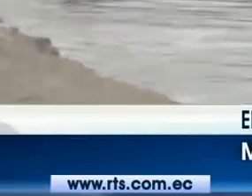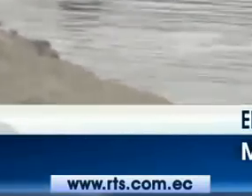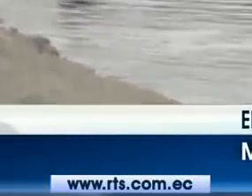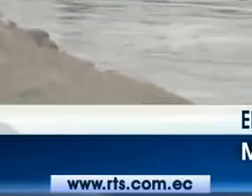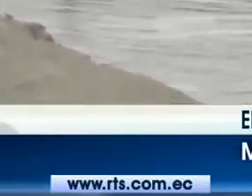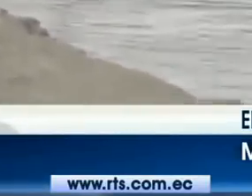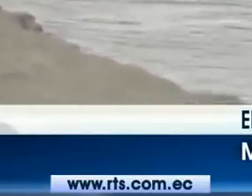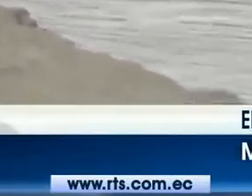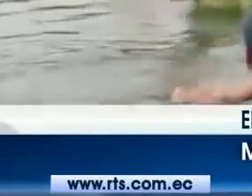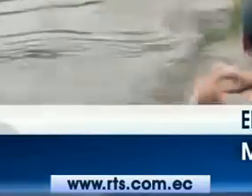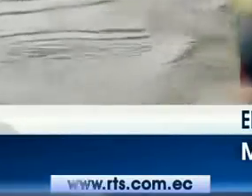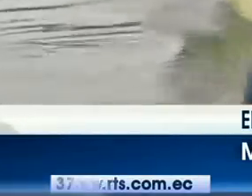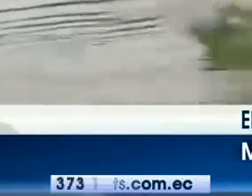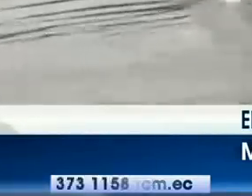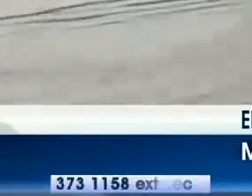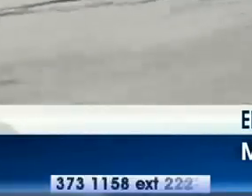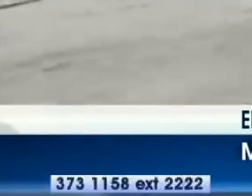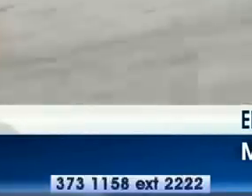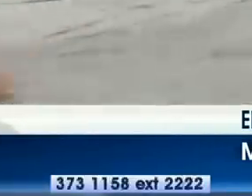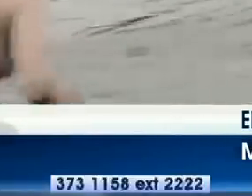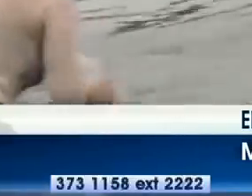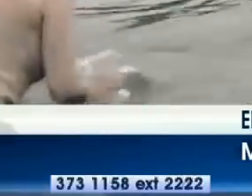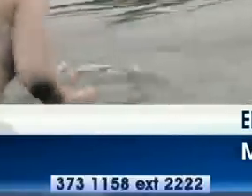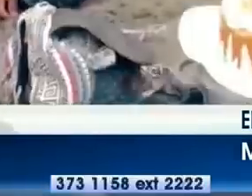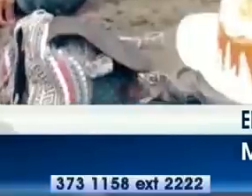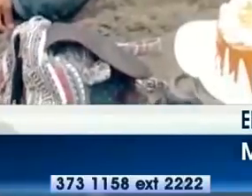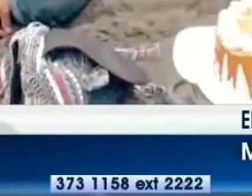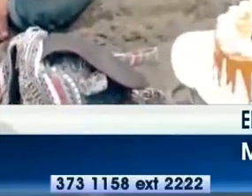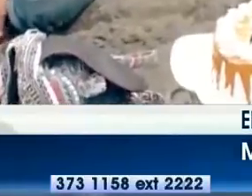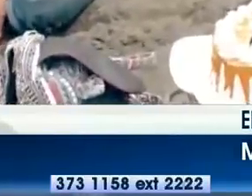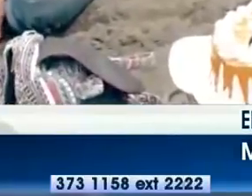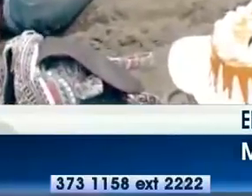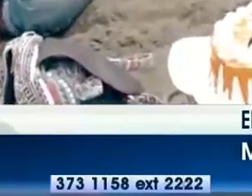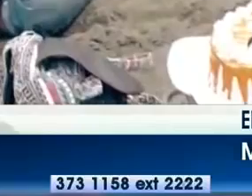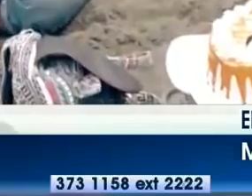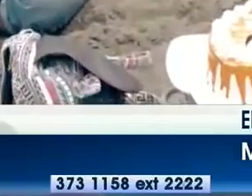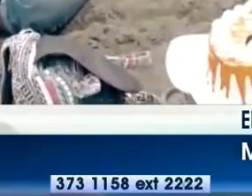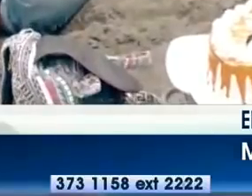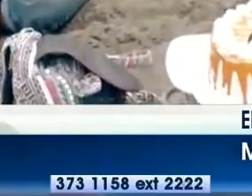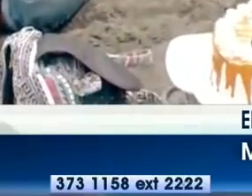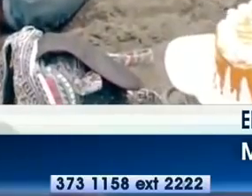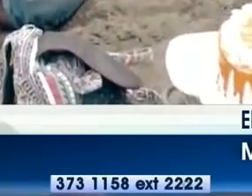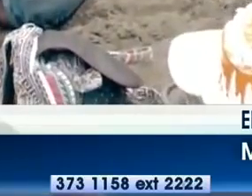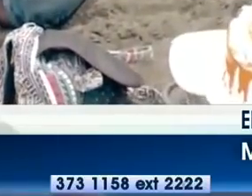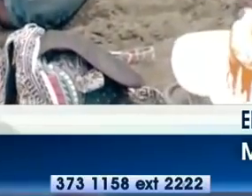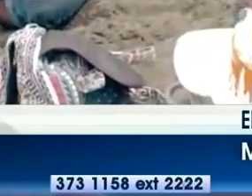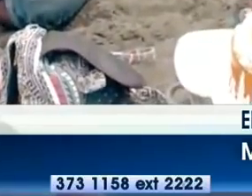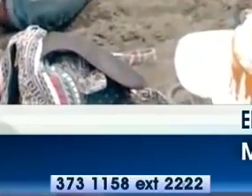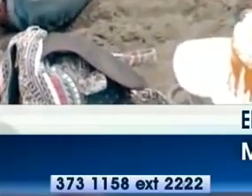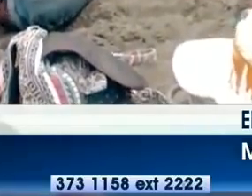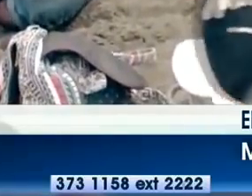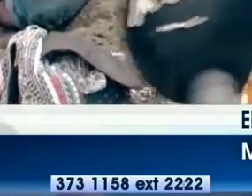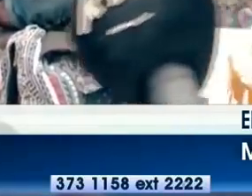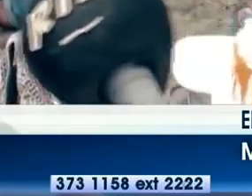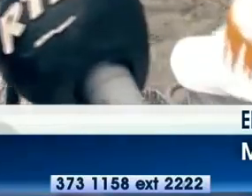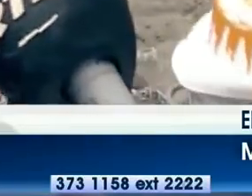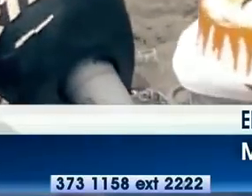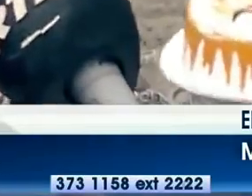el sitio ideal para celebraciones como cumpleaños con torta incluida. A divertirlo en la playa un rato. ¡Viva la cumpleañera!